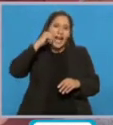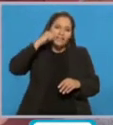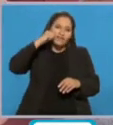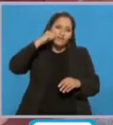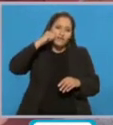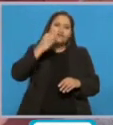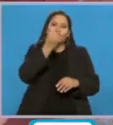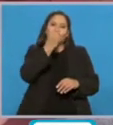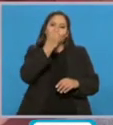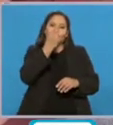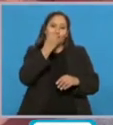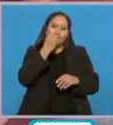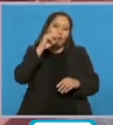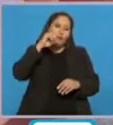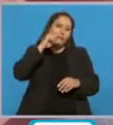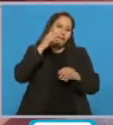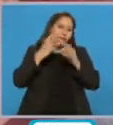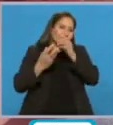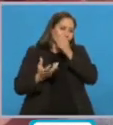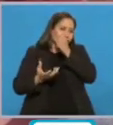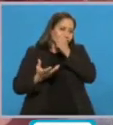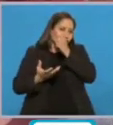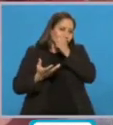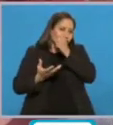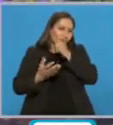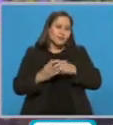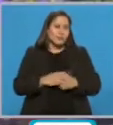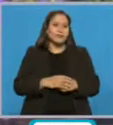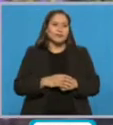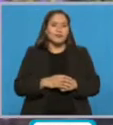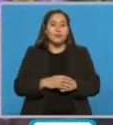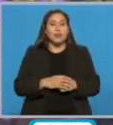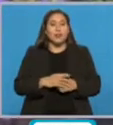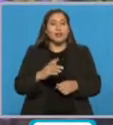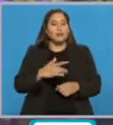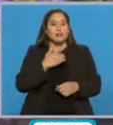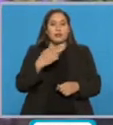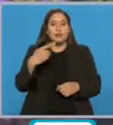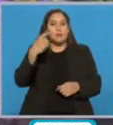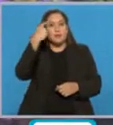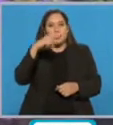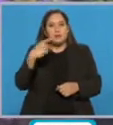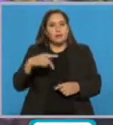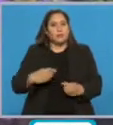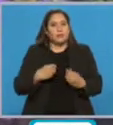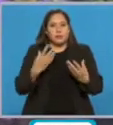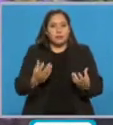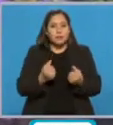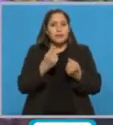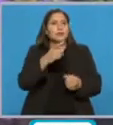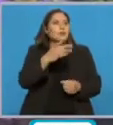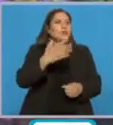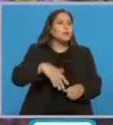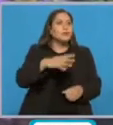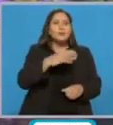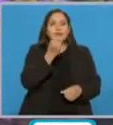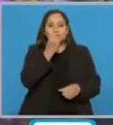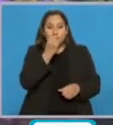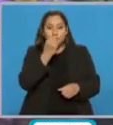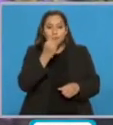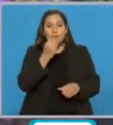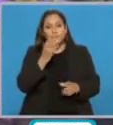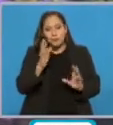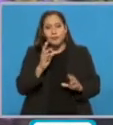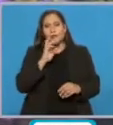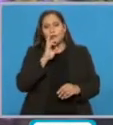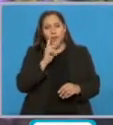huyendo. Huyendo y cargando sus croquetas. Sí, el instinto de supervivencia y de que ellos están buscando la forma de encontrar alimento, ¿no? Entonces, pues bueno,